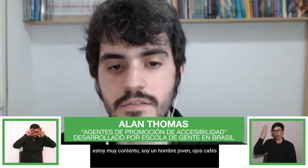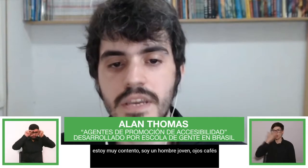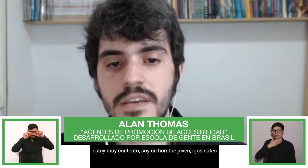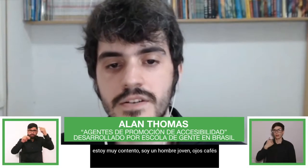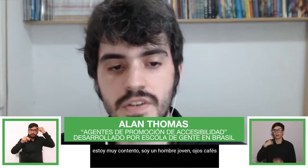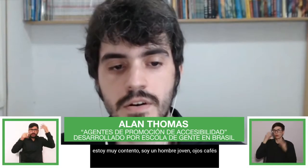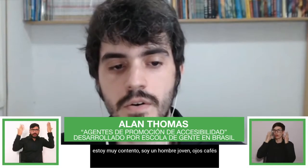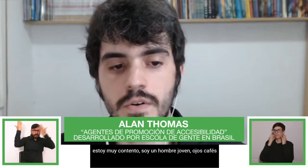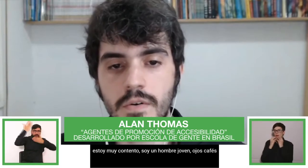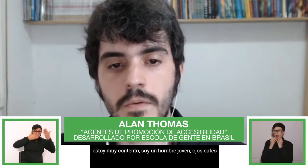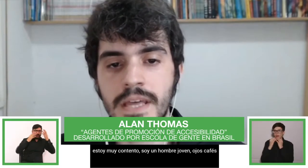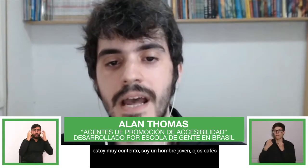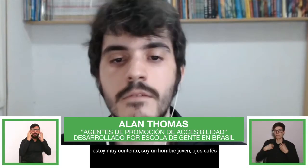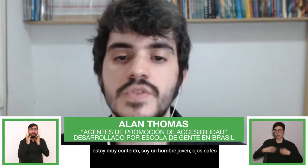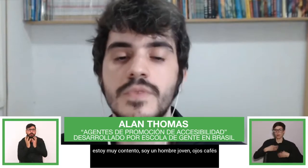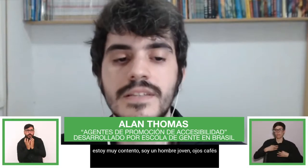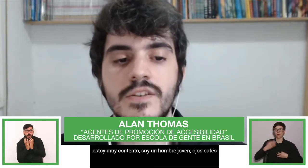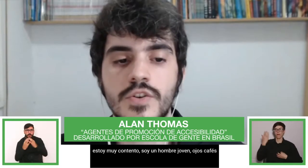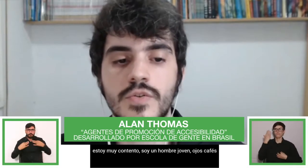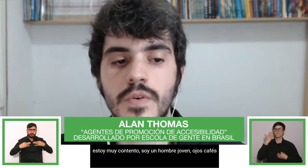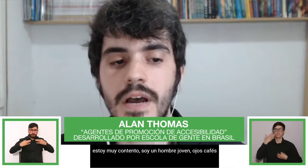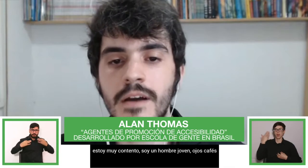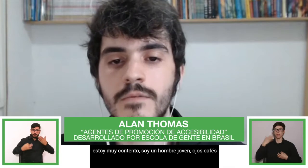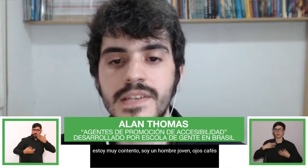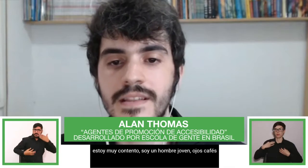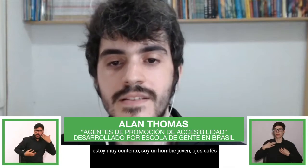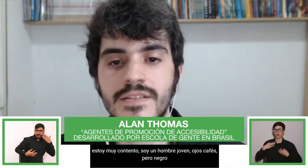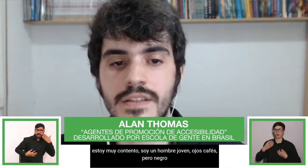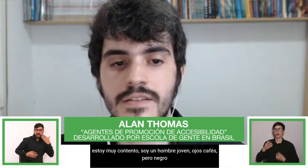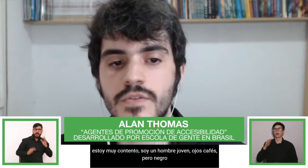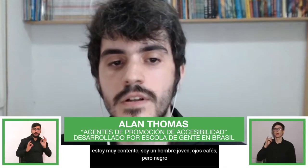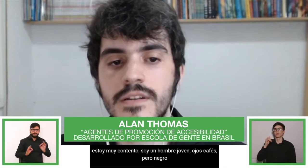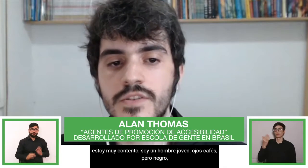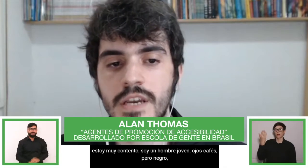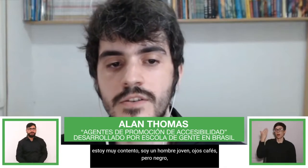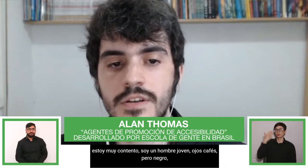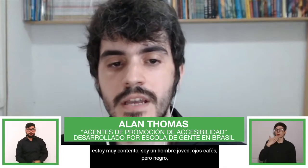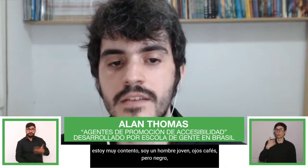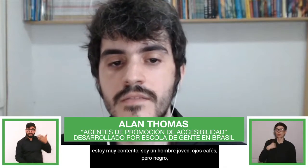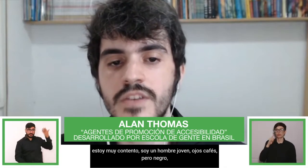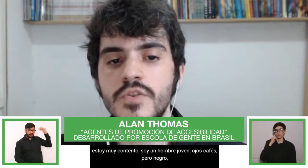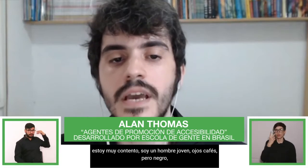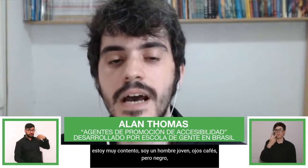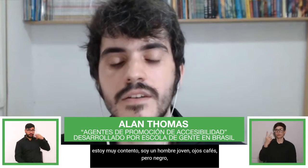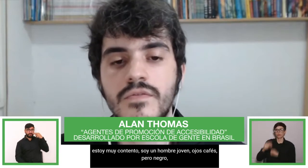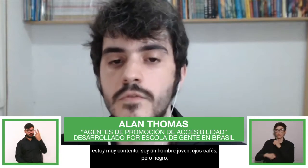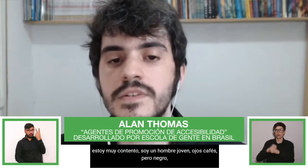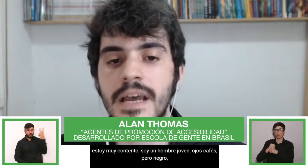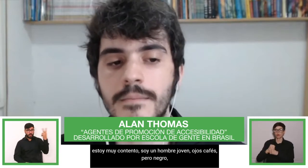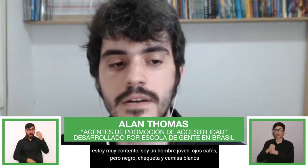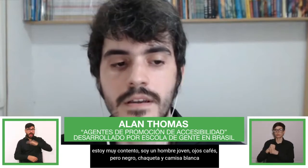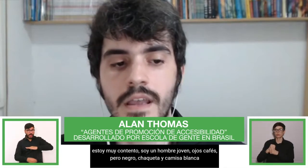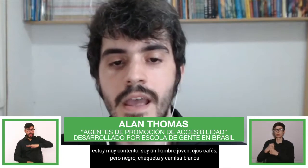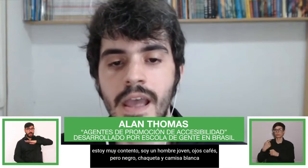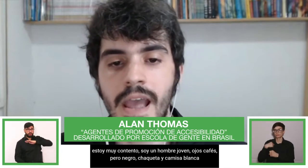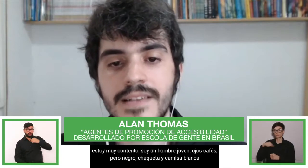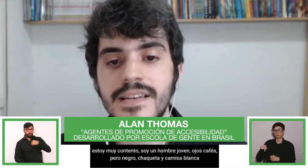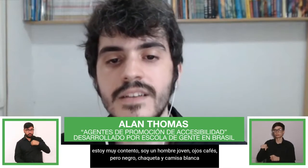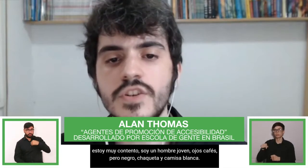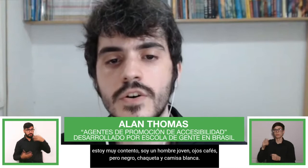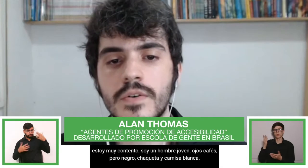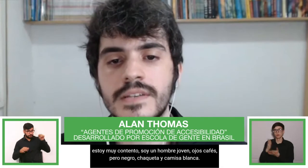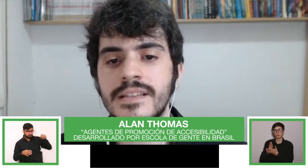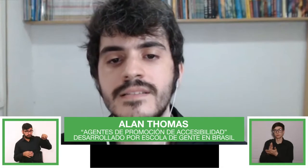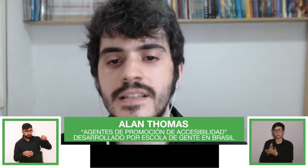camisa blanca. Mi nombre es Tomás. Años atrás, cuando tenía 22 años, estaba en la escuela de gente y finalmente